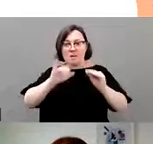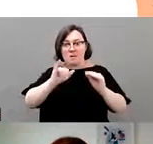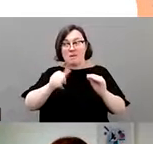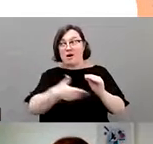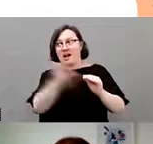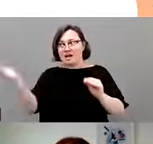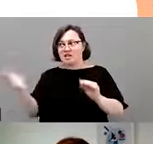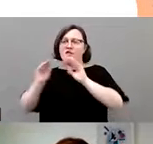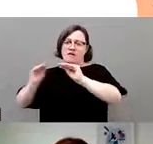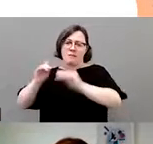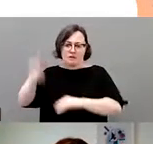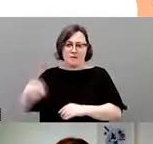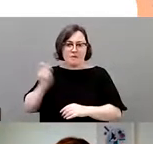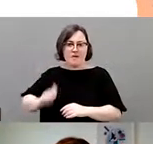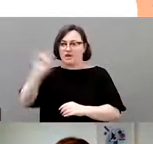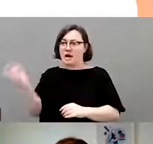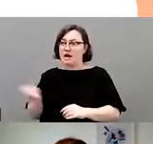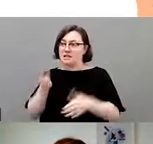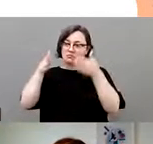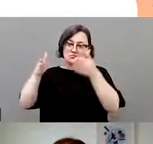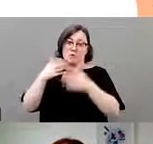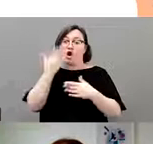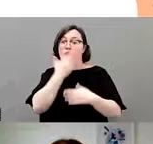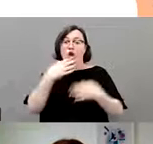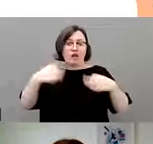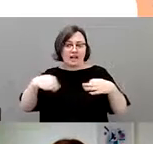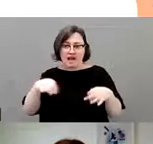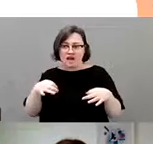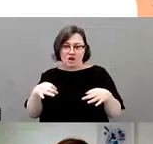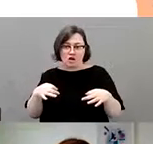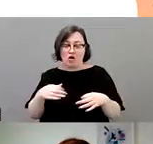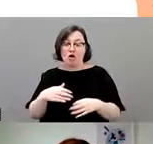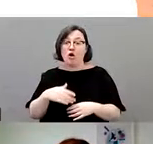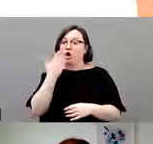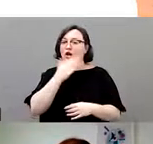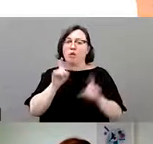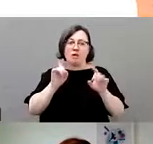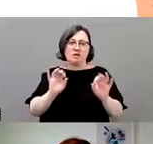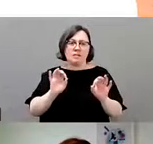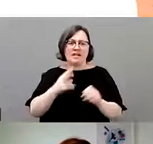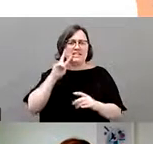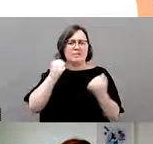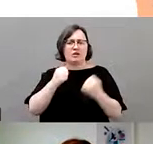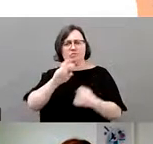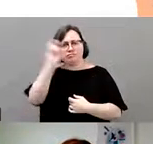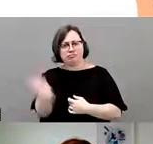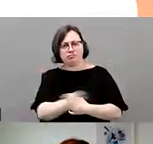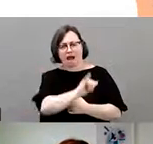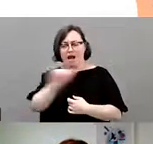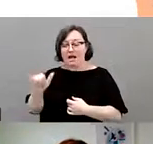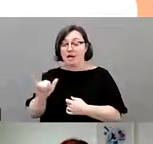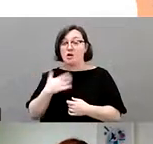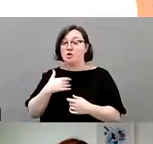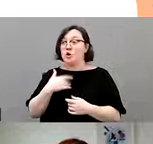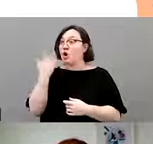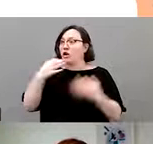personal y de profesionales, porque sobre todo en un cole ordinario, en un cole de educación especial, hay más especialistas, pero sí que en los coles ordinarios